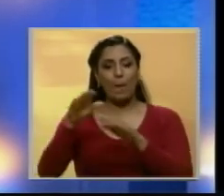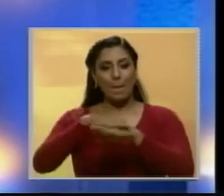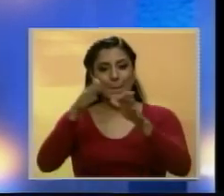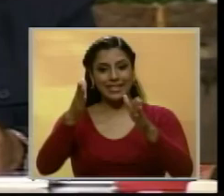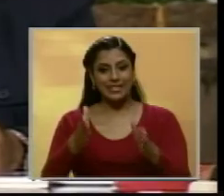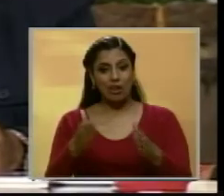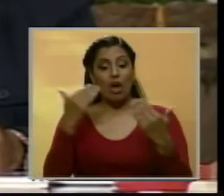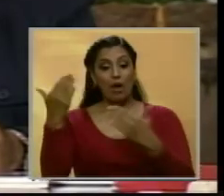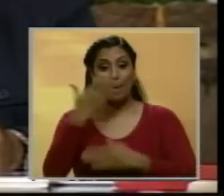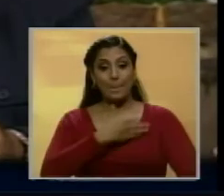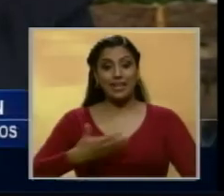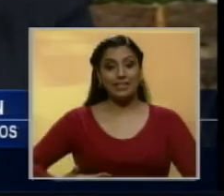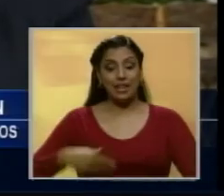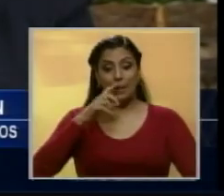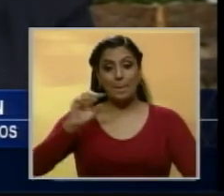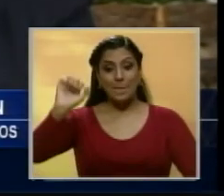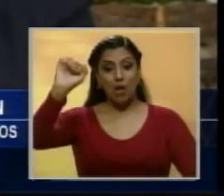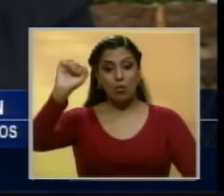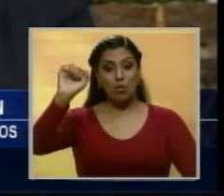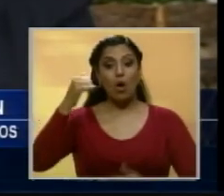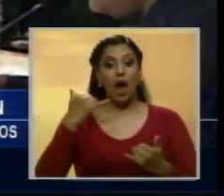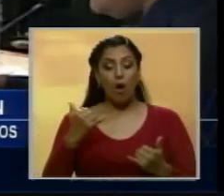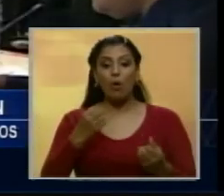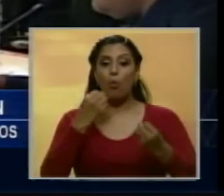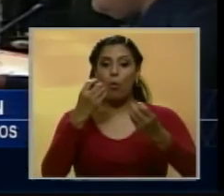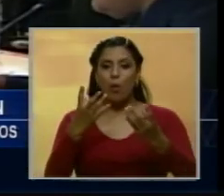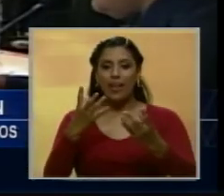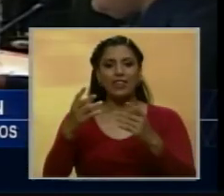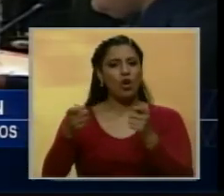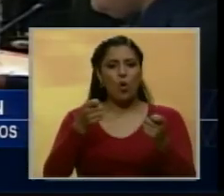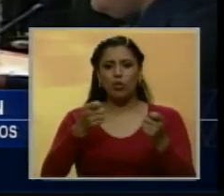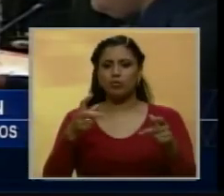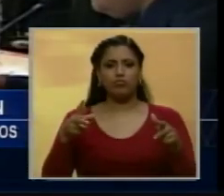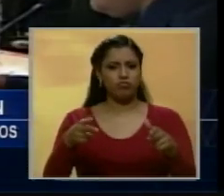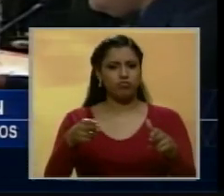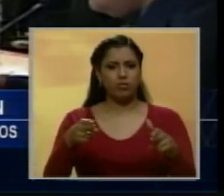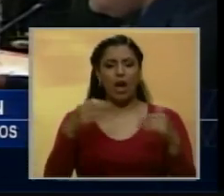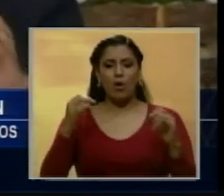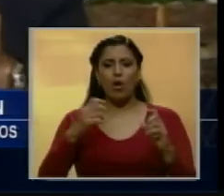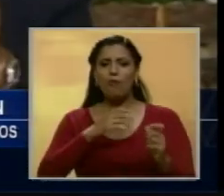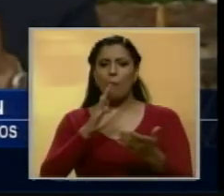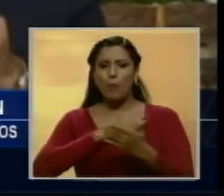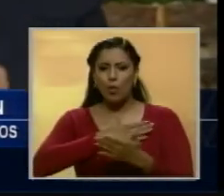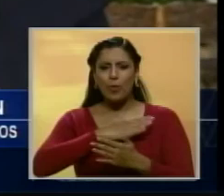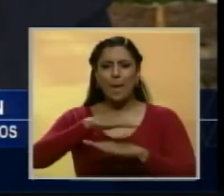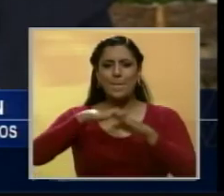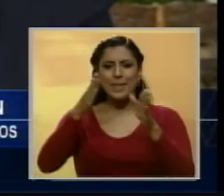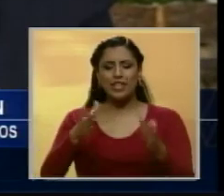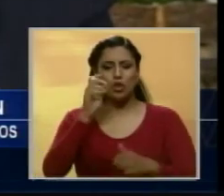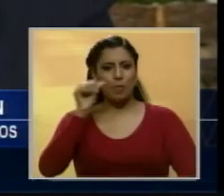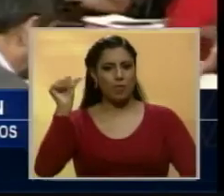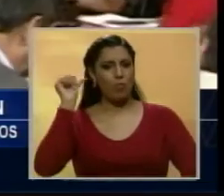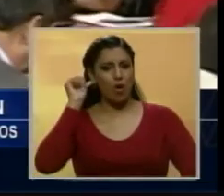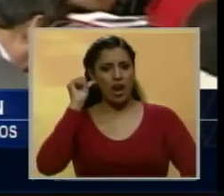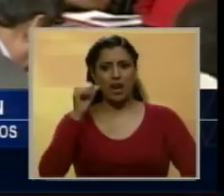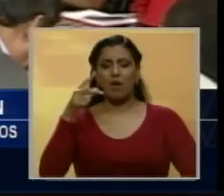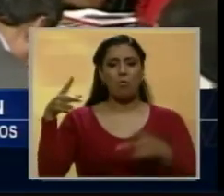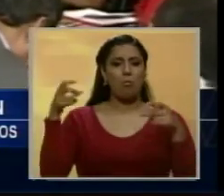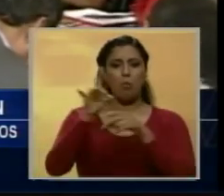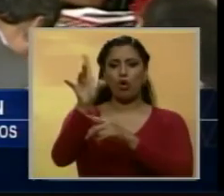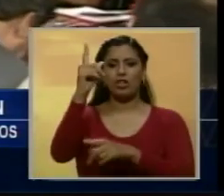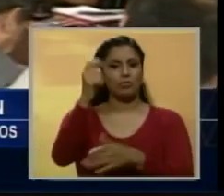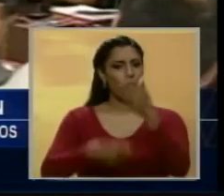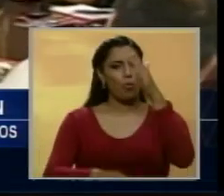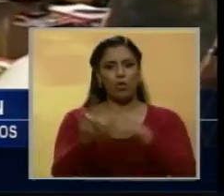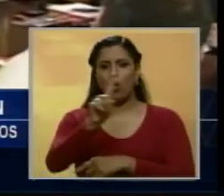ministerial. El presidente de la República, Nicolás Maduro, decretó restringir y diferir la remoción de ministros y ministras, así como del